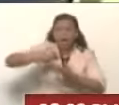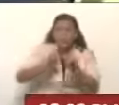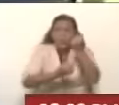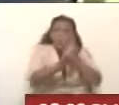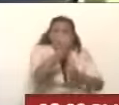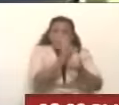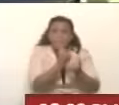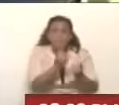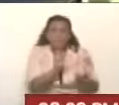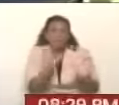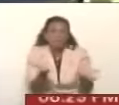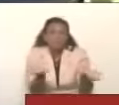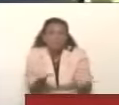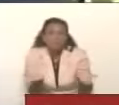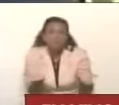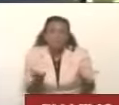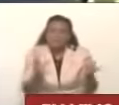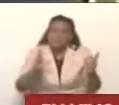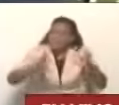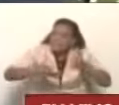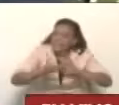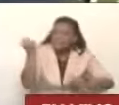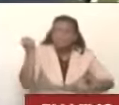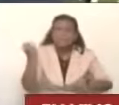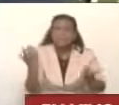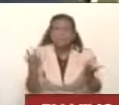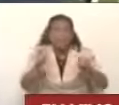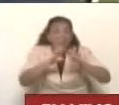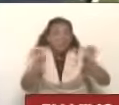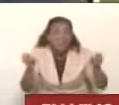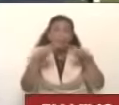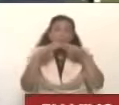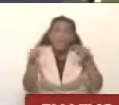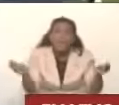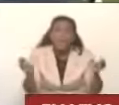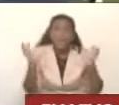económica. Está destruyendo además la educación, la